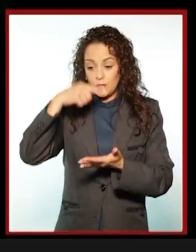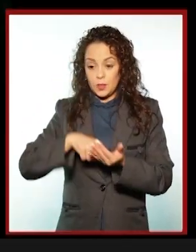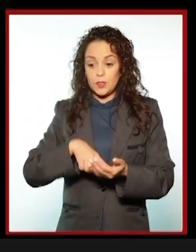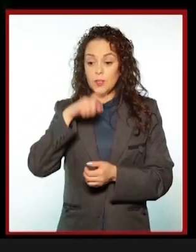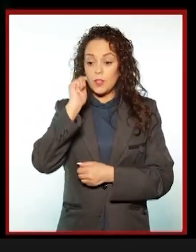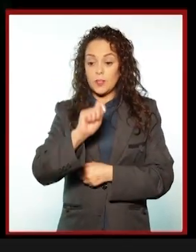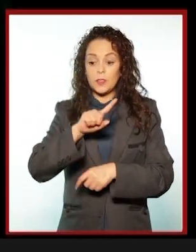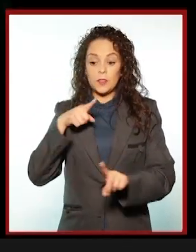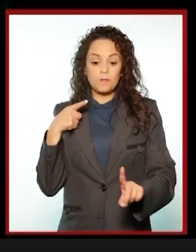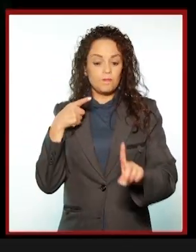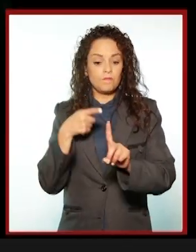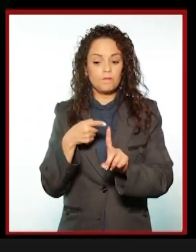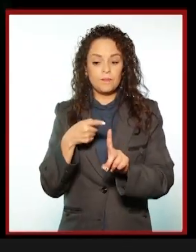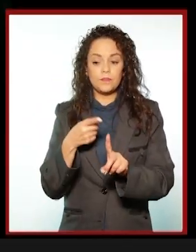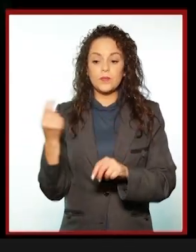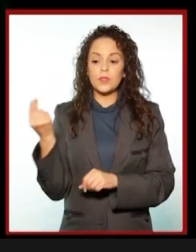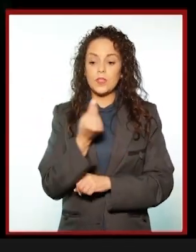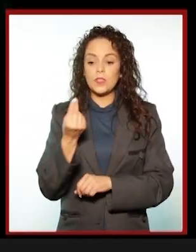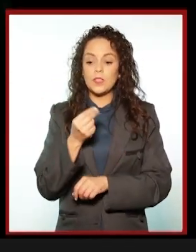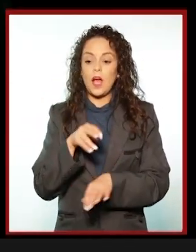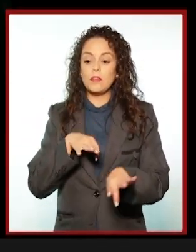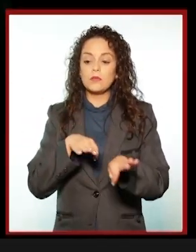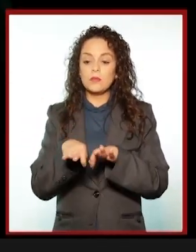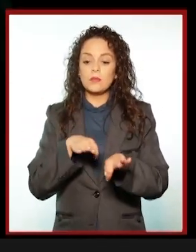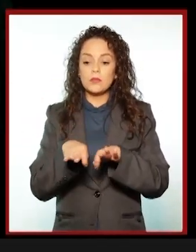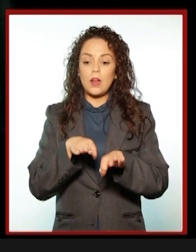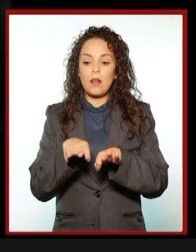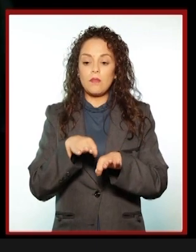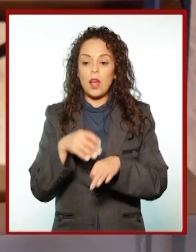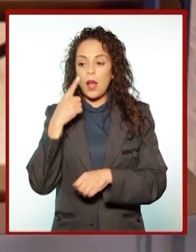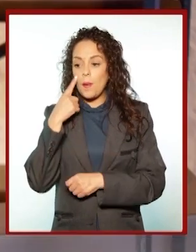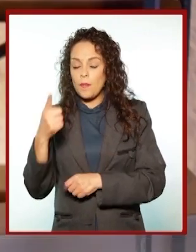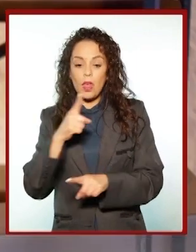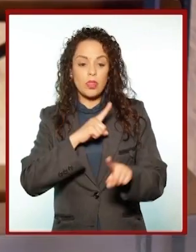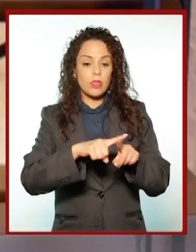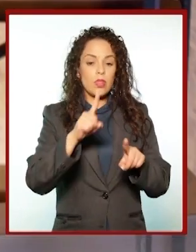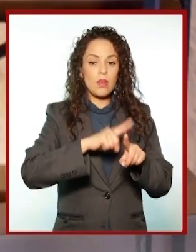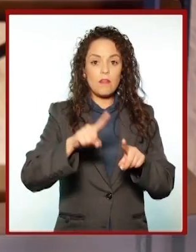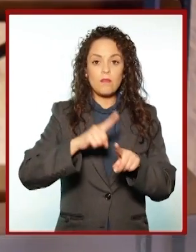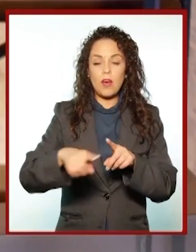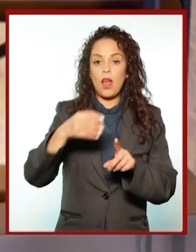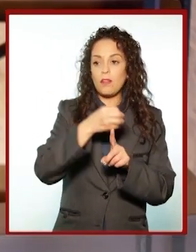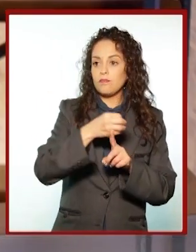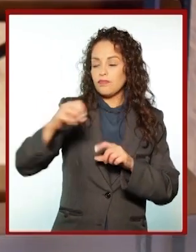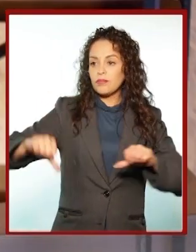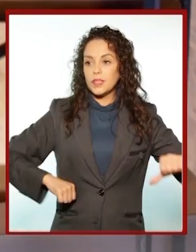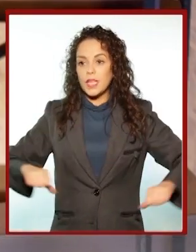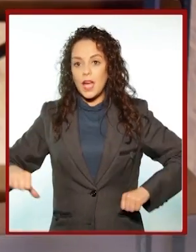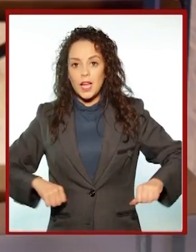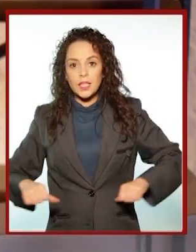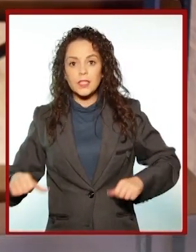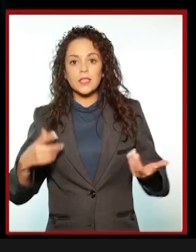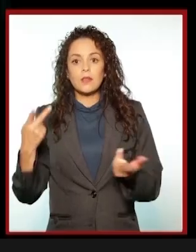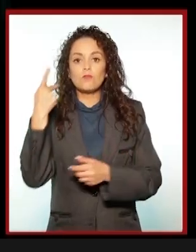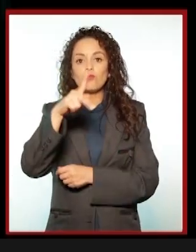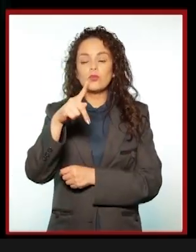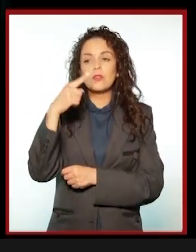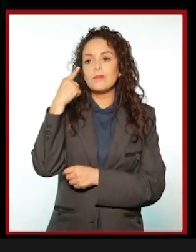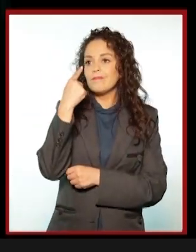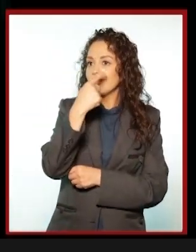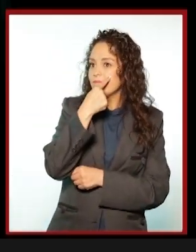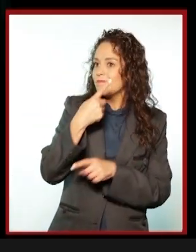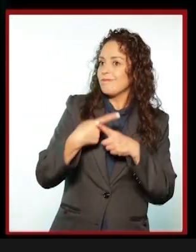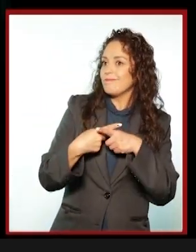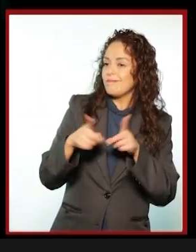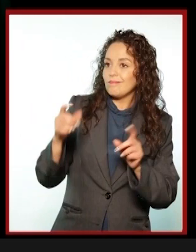de los retos tiene que ver con trabajar las problemáticas desde distintas disciplinas y desde distintas